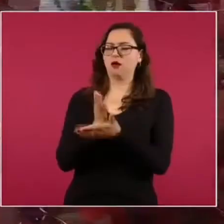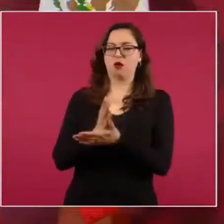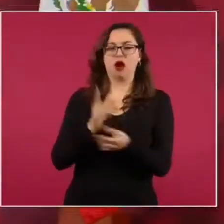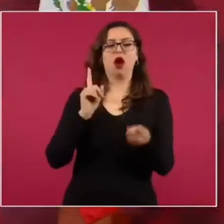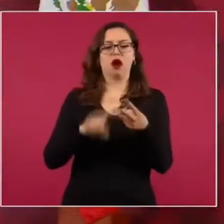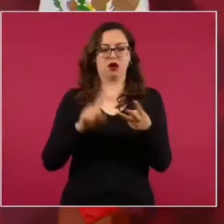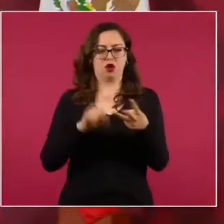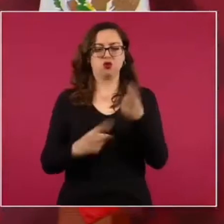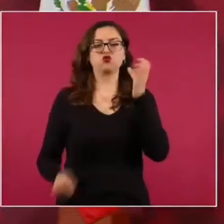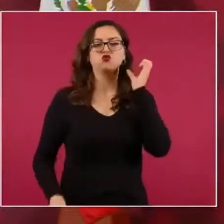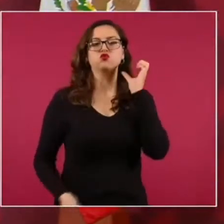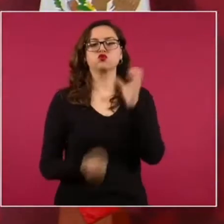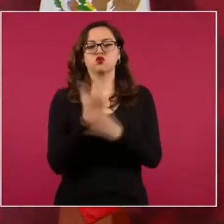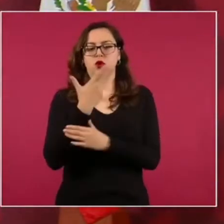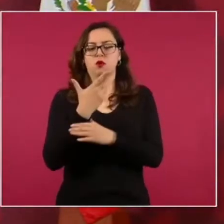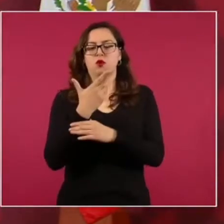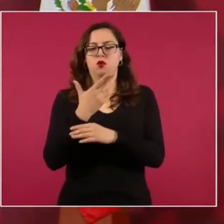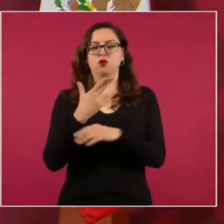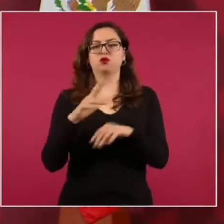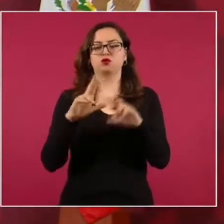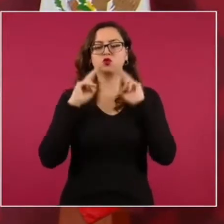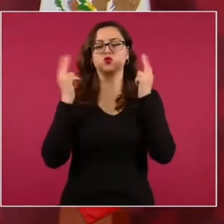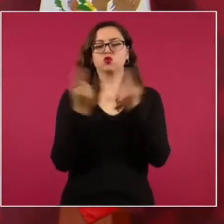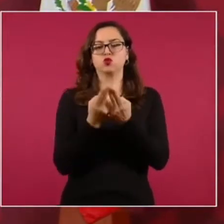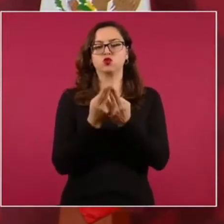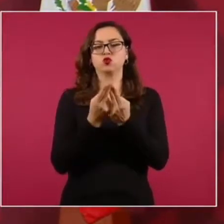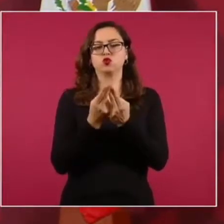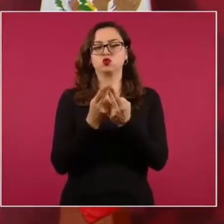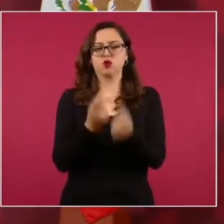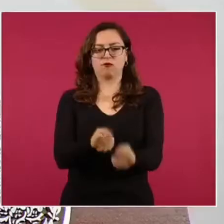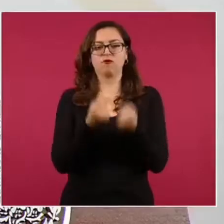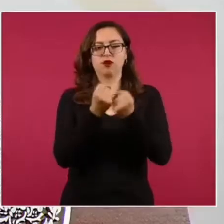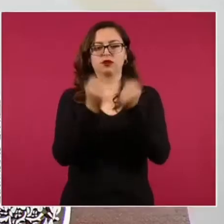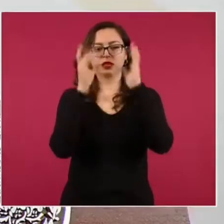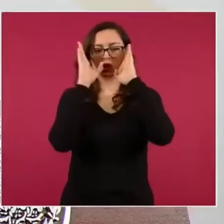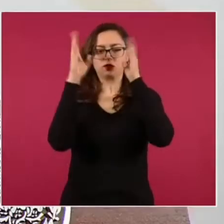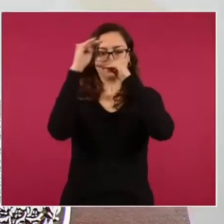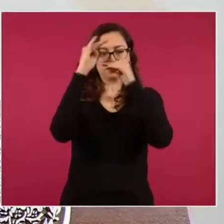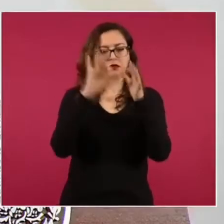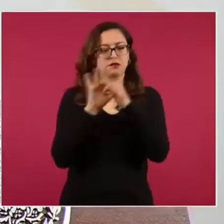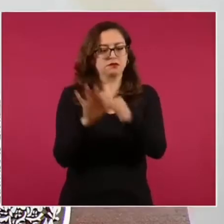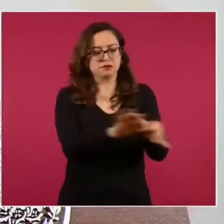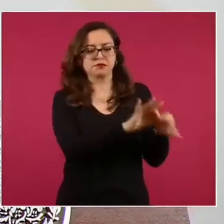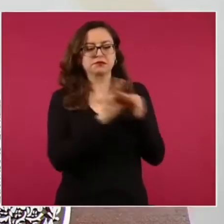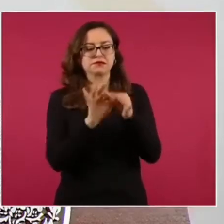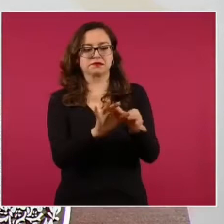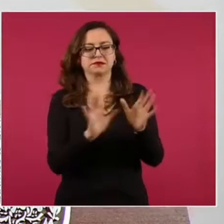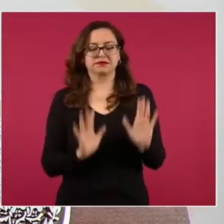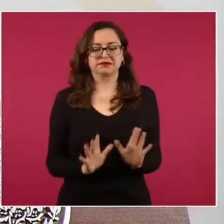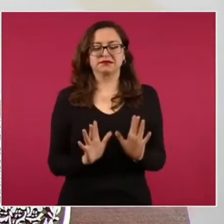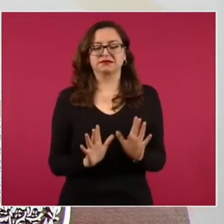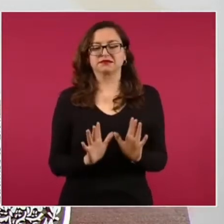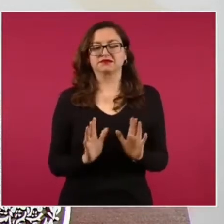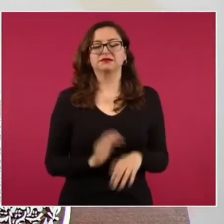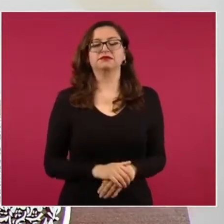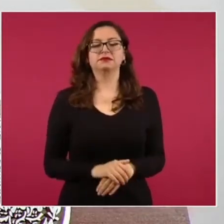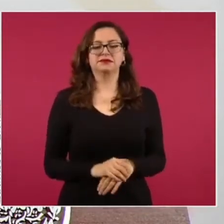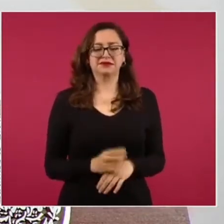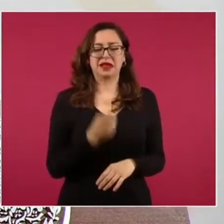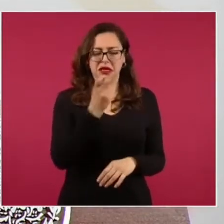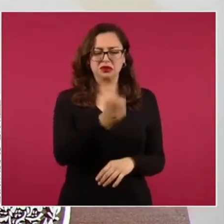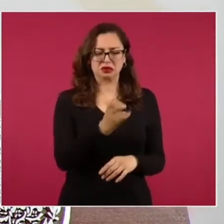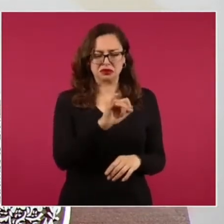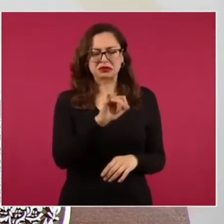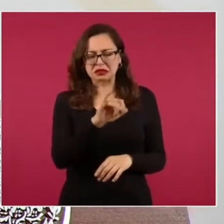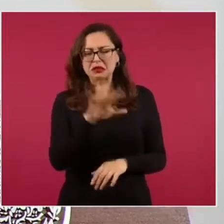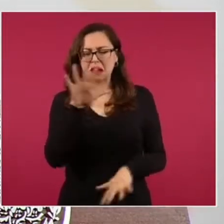Entonces, ahí estamos pues viendo, pero eso no es lo central. Lo que nos importa es esto, es lo que